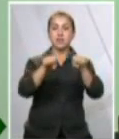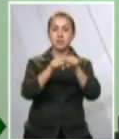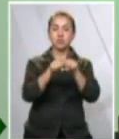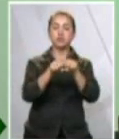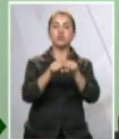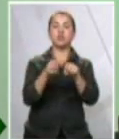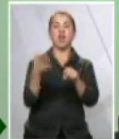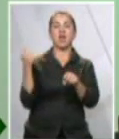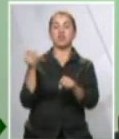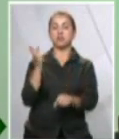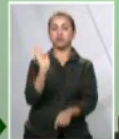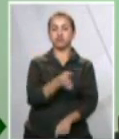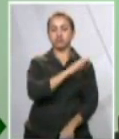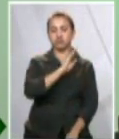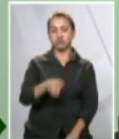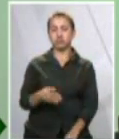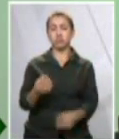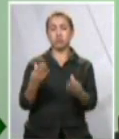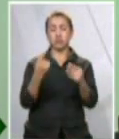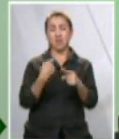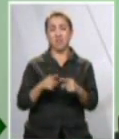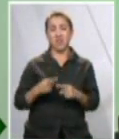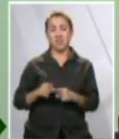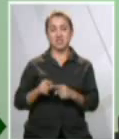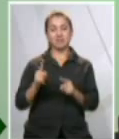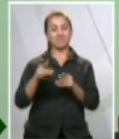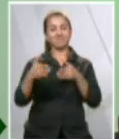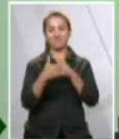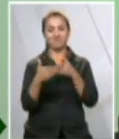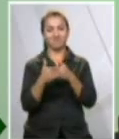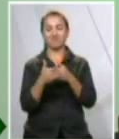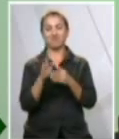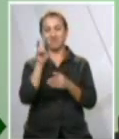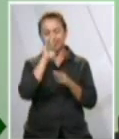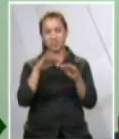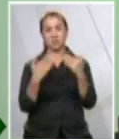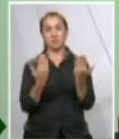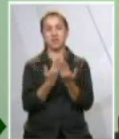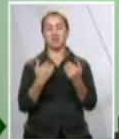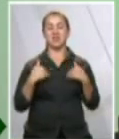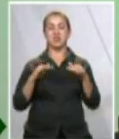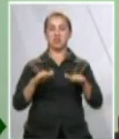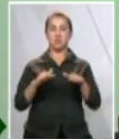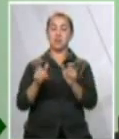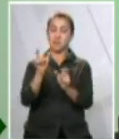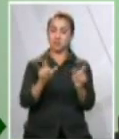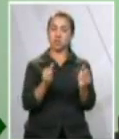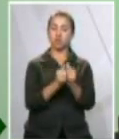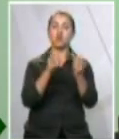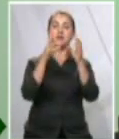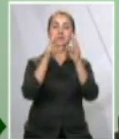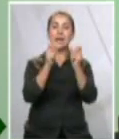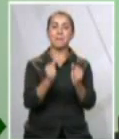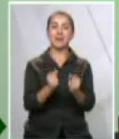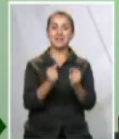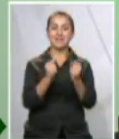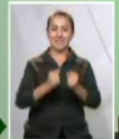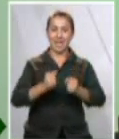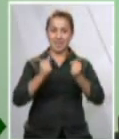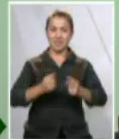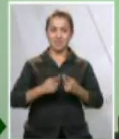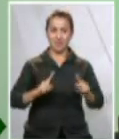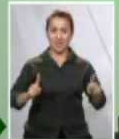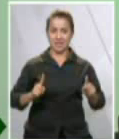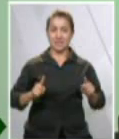antes vedados muchas veces o accedidos de manera incompleta o incómoda a las personas con capacidades diferentes, no solo